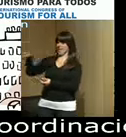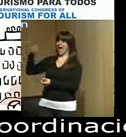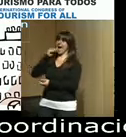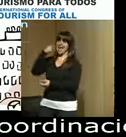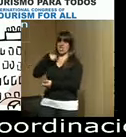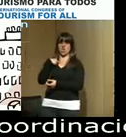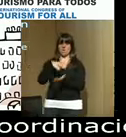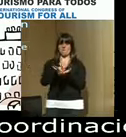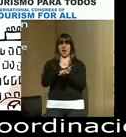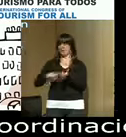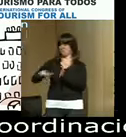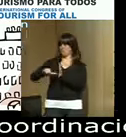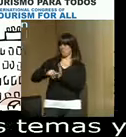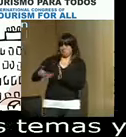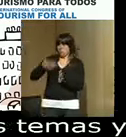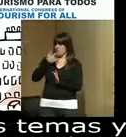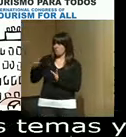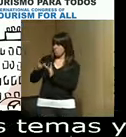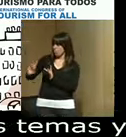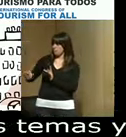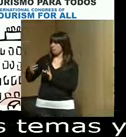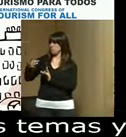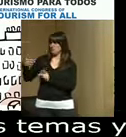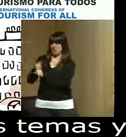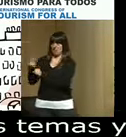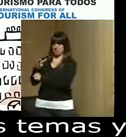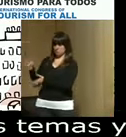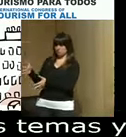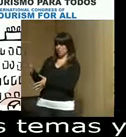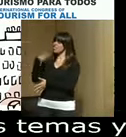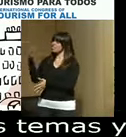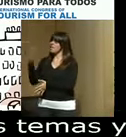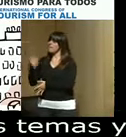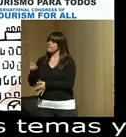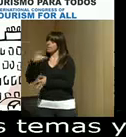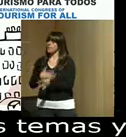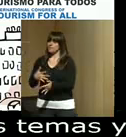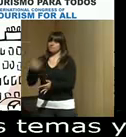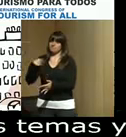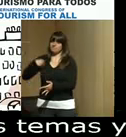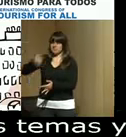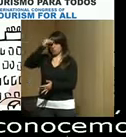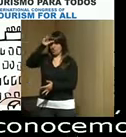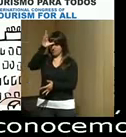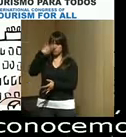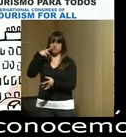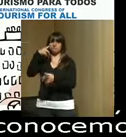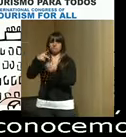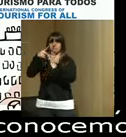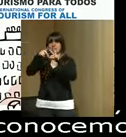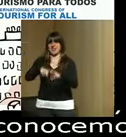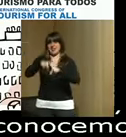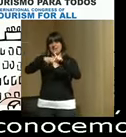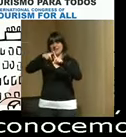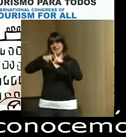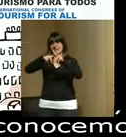Y hacemos cosas muy similares, ¿no? Pues bien, lo que tenemos que buscar es ese conocimiento también está relacionado a nivel académico, a nivel de investigación, y sobre todo